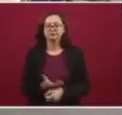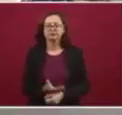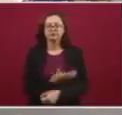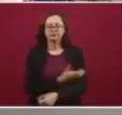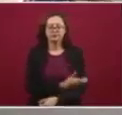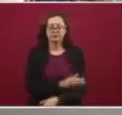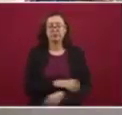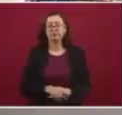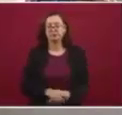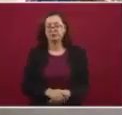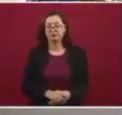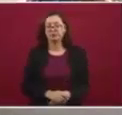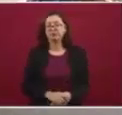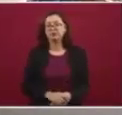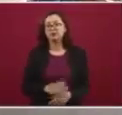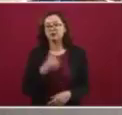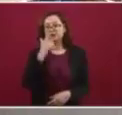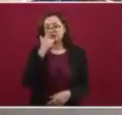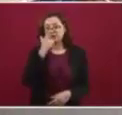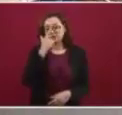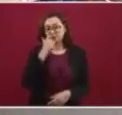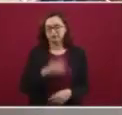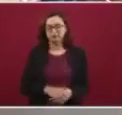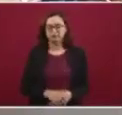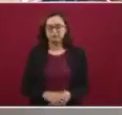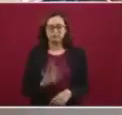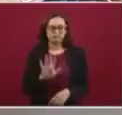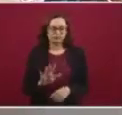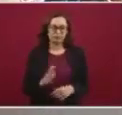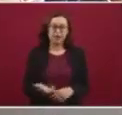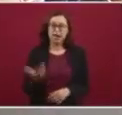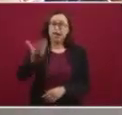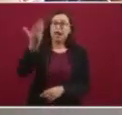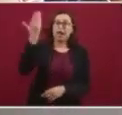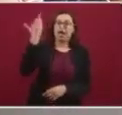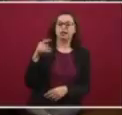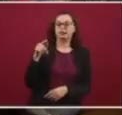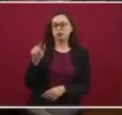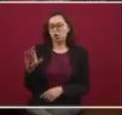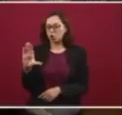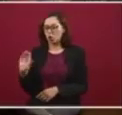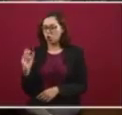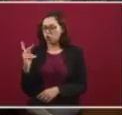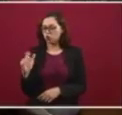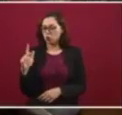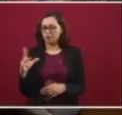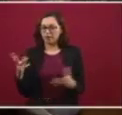Cochuapa pertenecía a Metlatón.